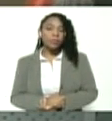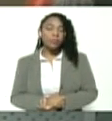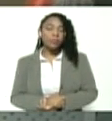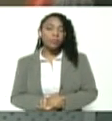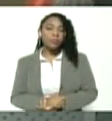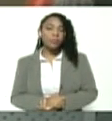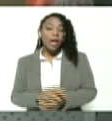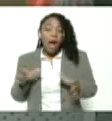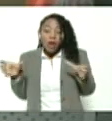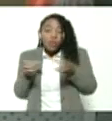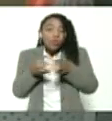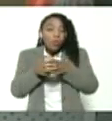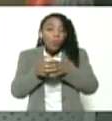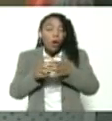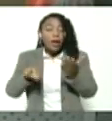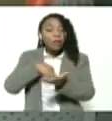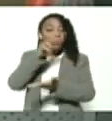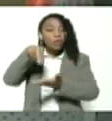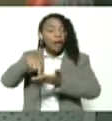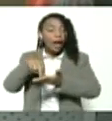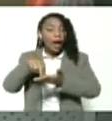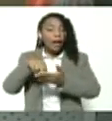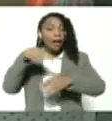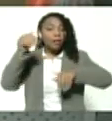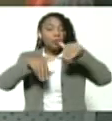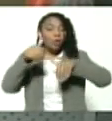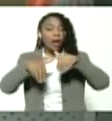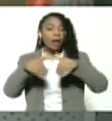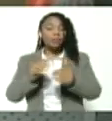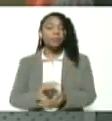Por la Junta Nacional Electoral,